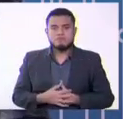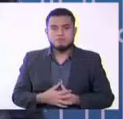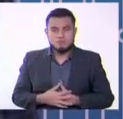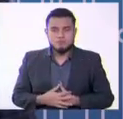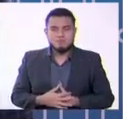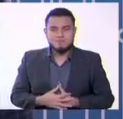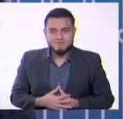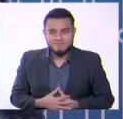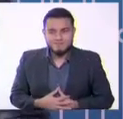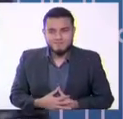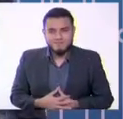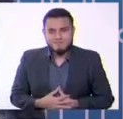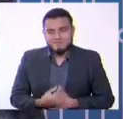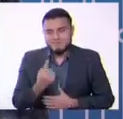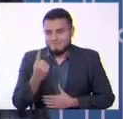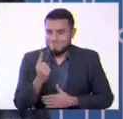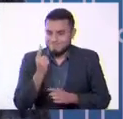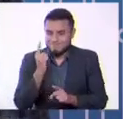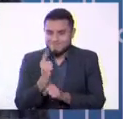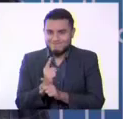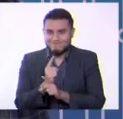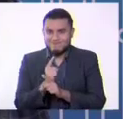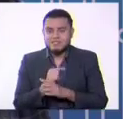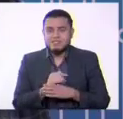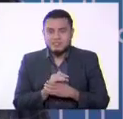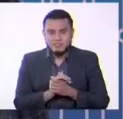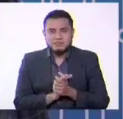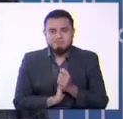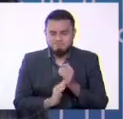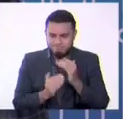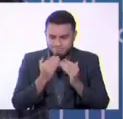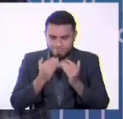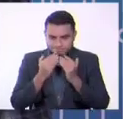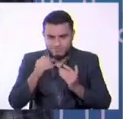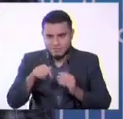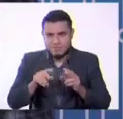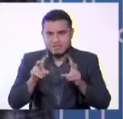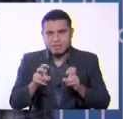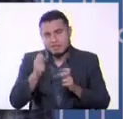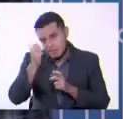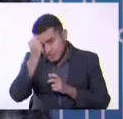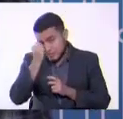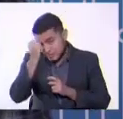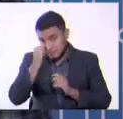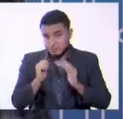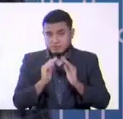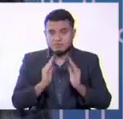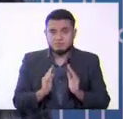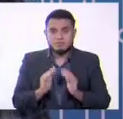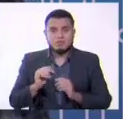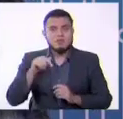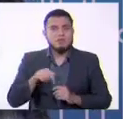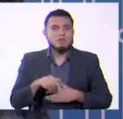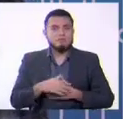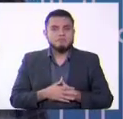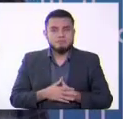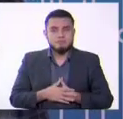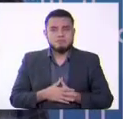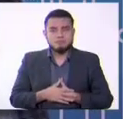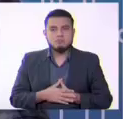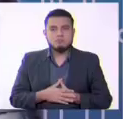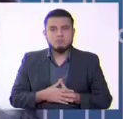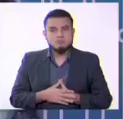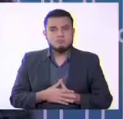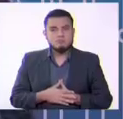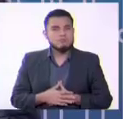vamos a tener a la persona idónea hablando de este tema. Bienvenido a Aprendamos en Casa, en este sitio que ha sido para